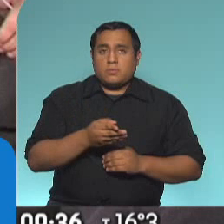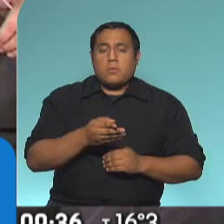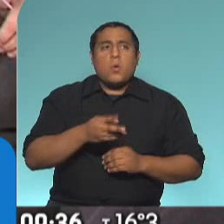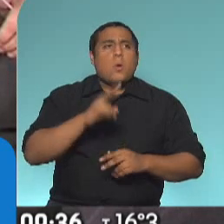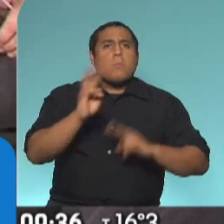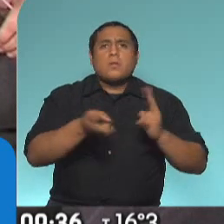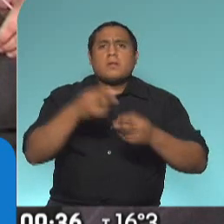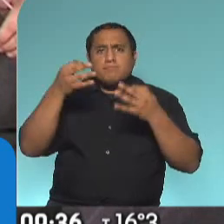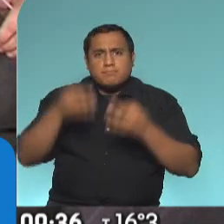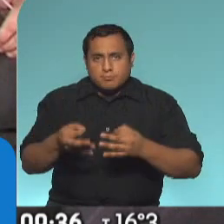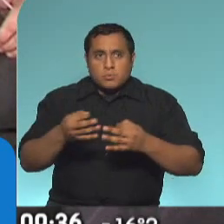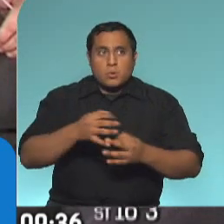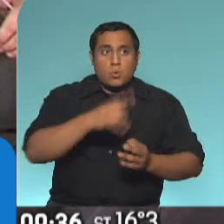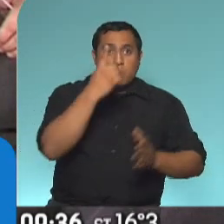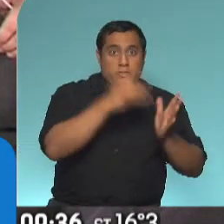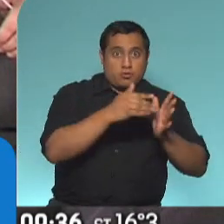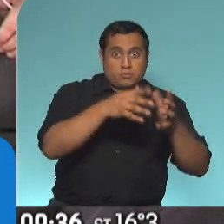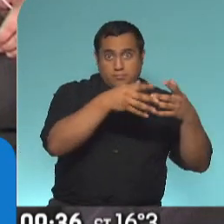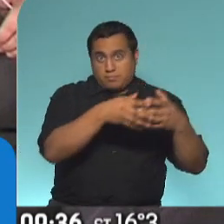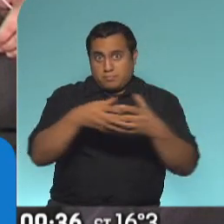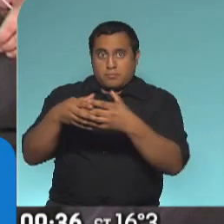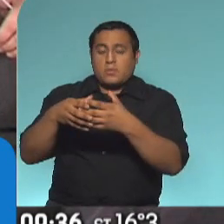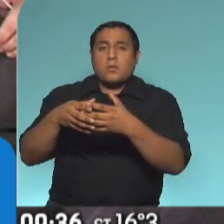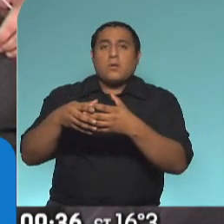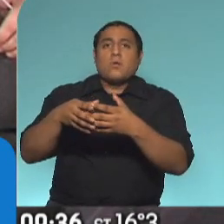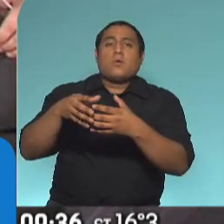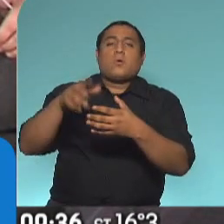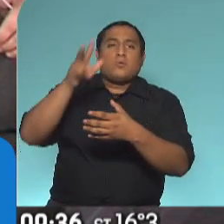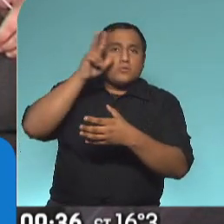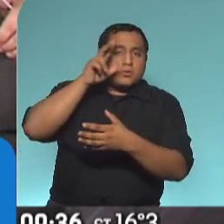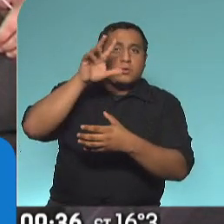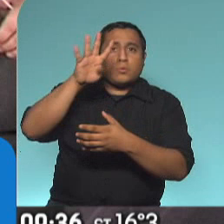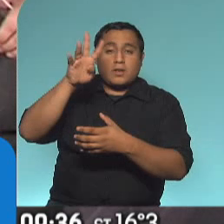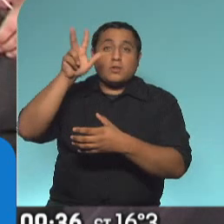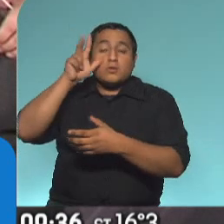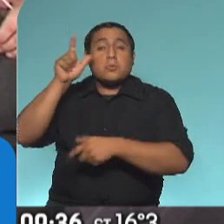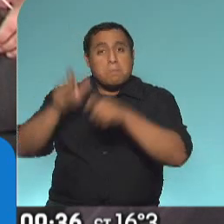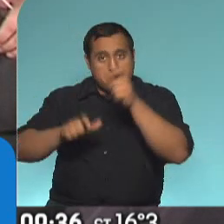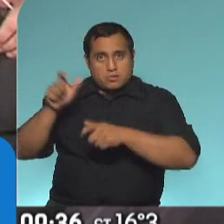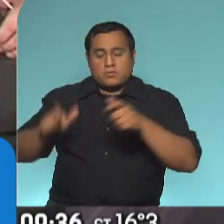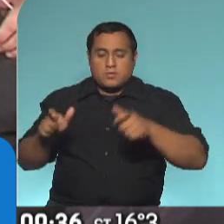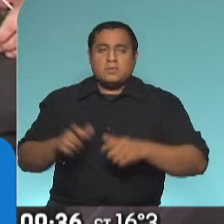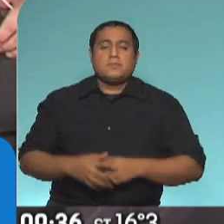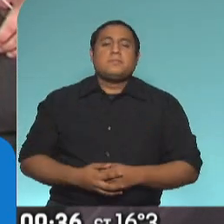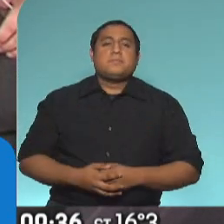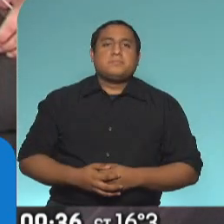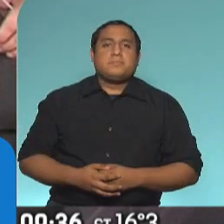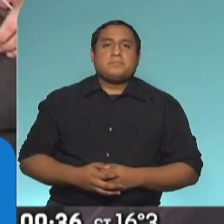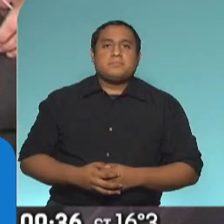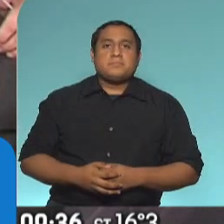de mortalidad específica por coronavirus es de 848 personas por millón de